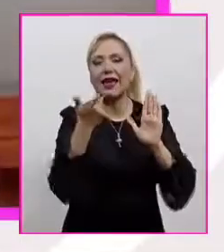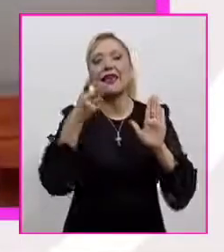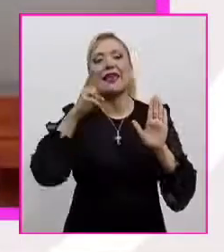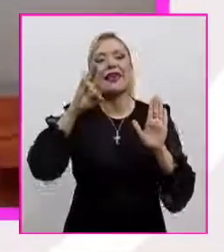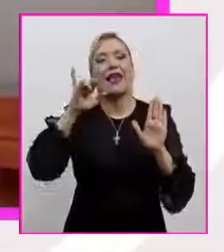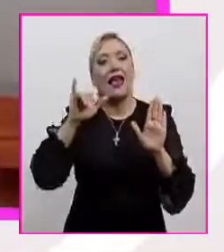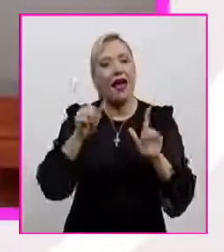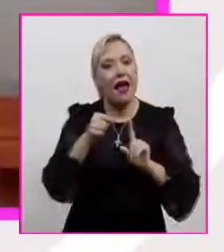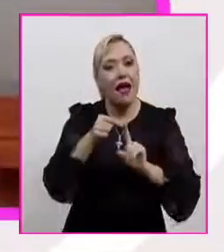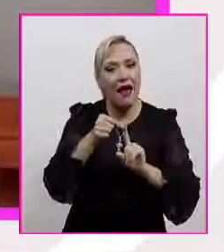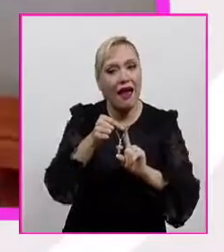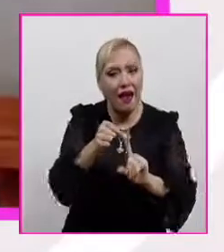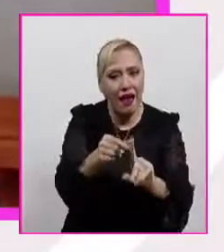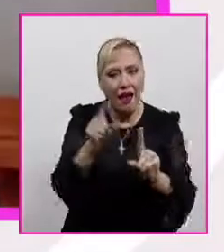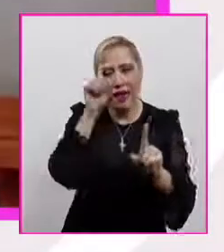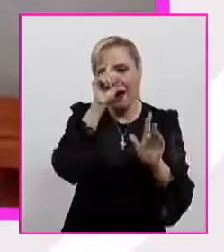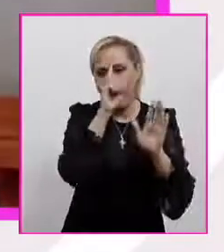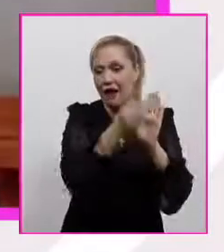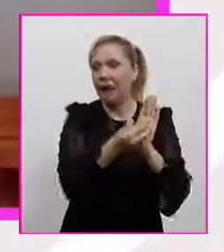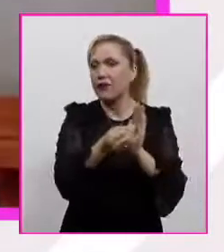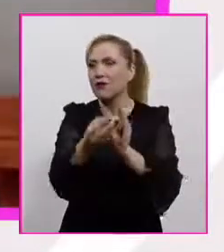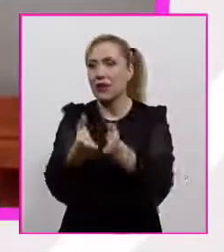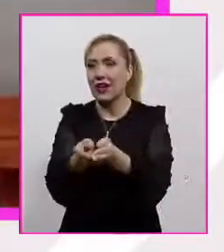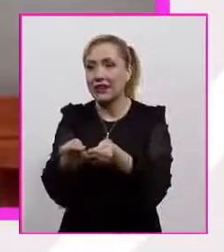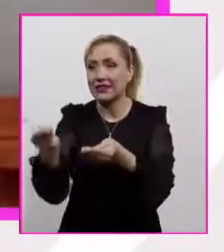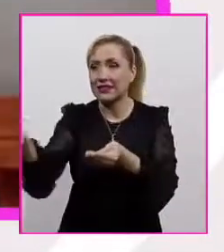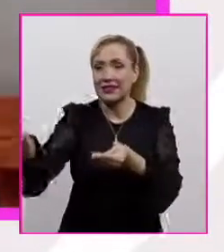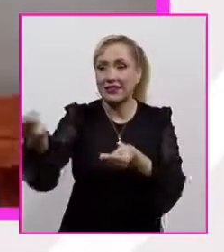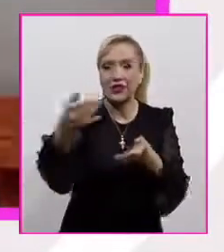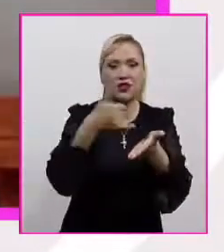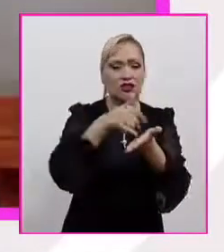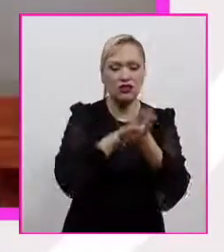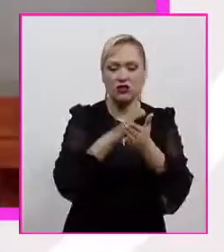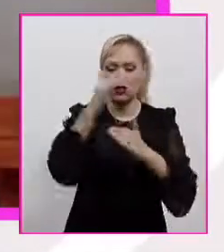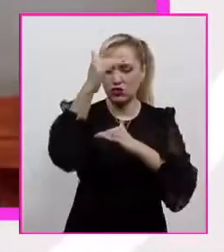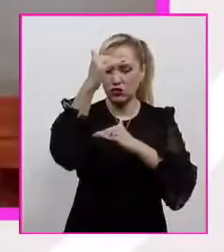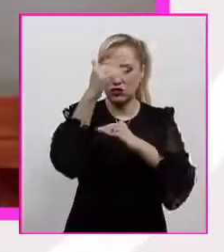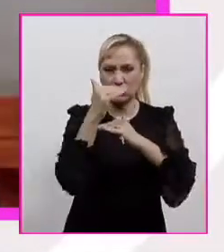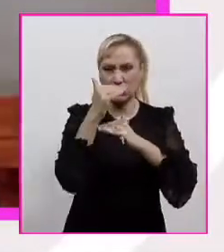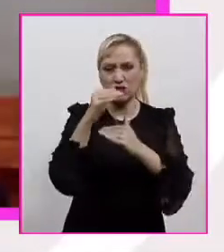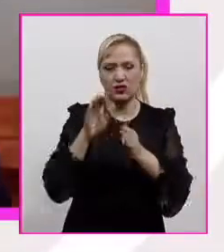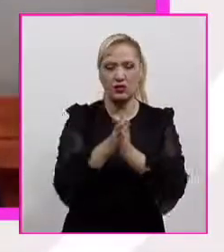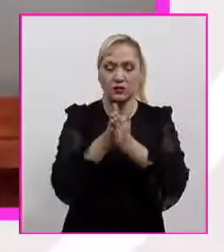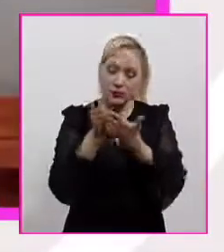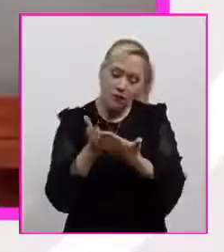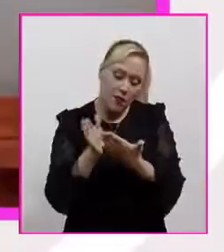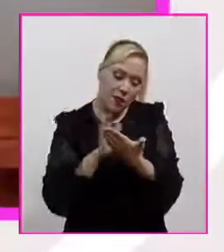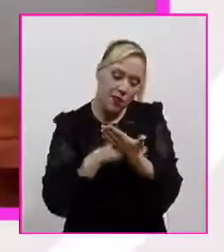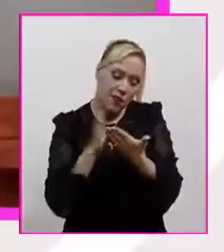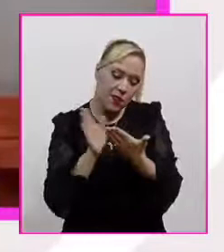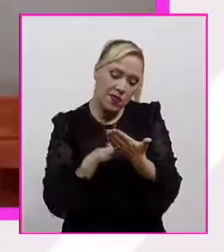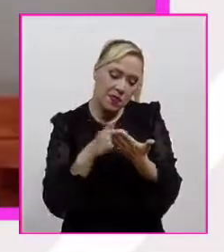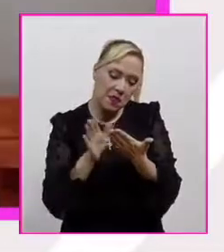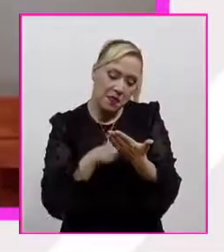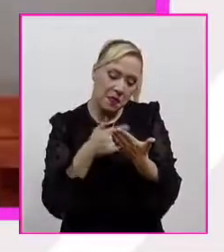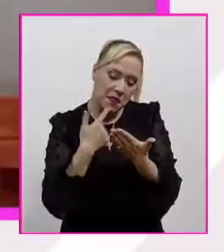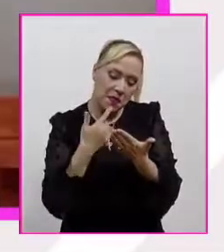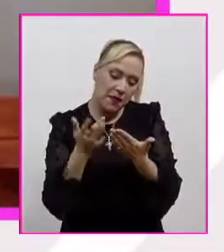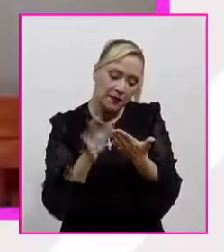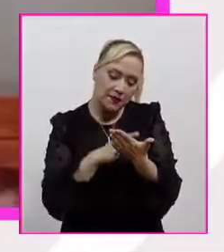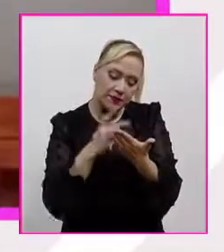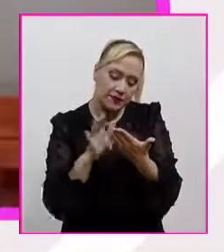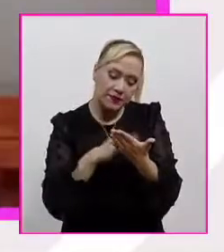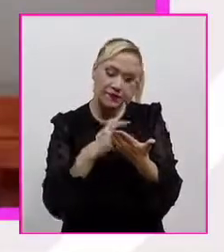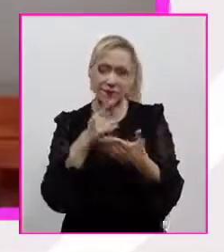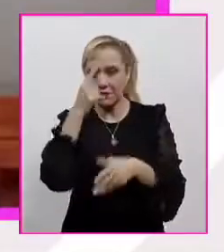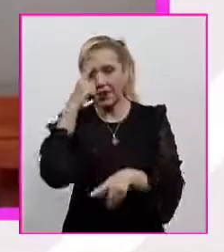incluso hacer algunas ediciones chiquitas de bolsillo como para que fuera una guía muy práctica para